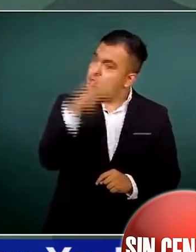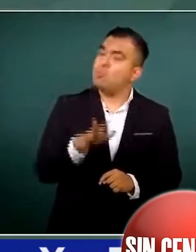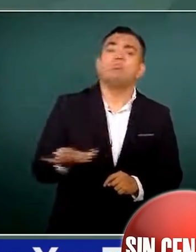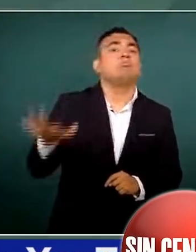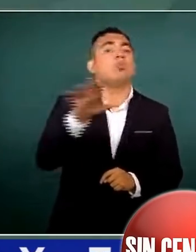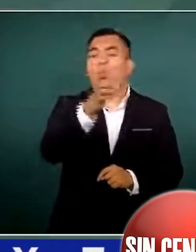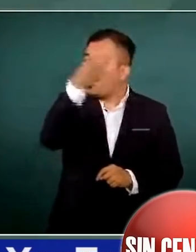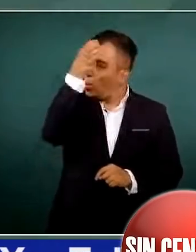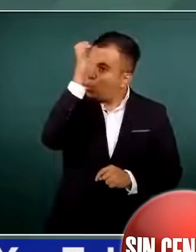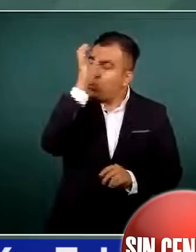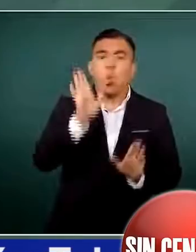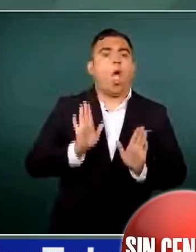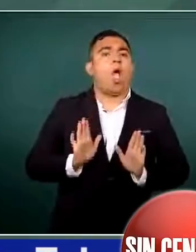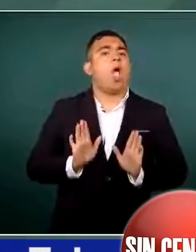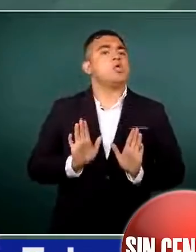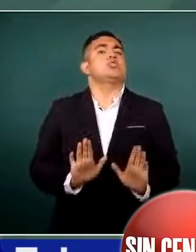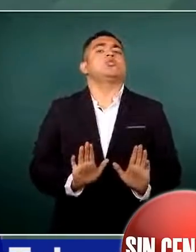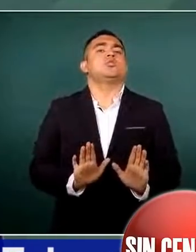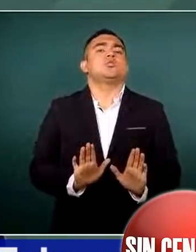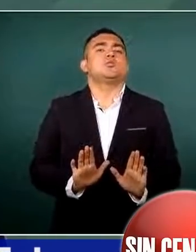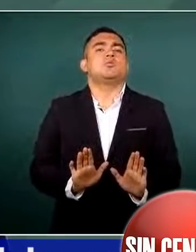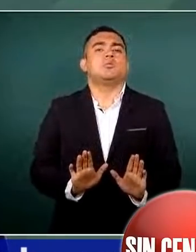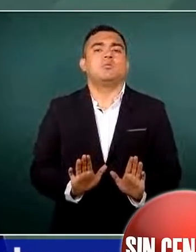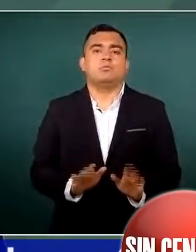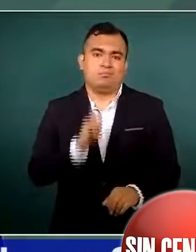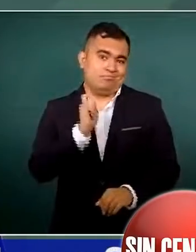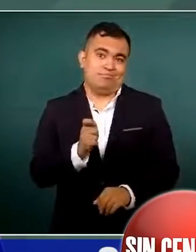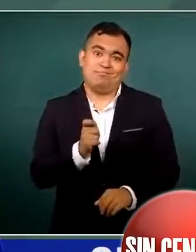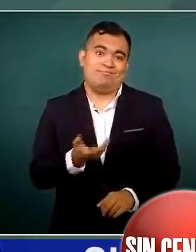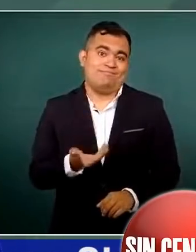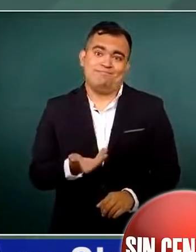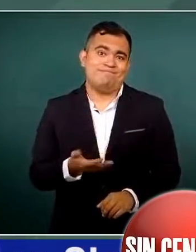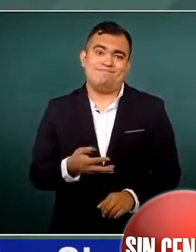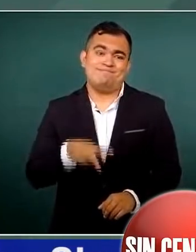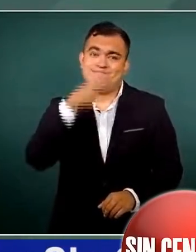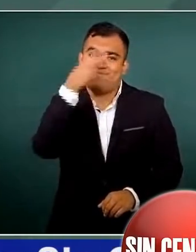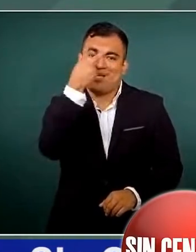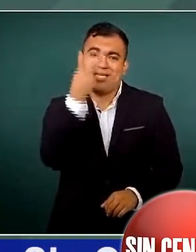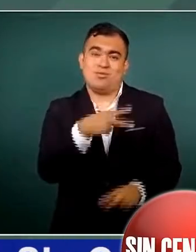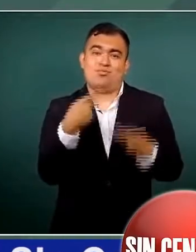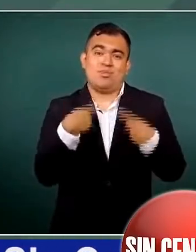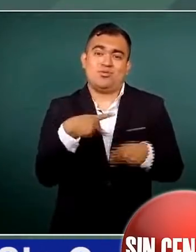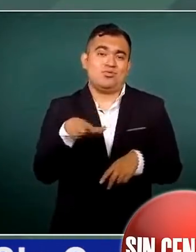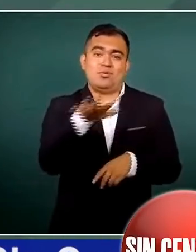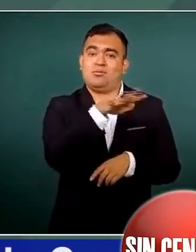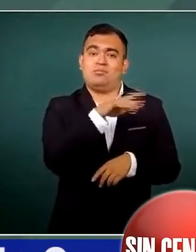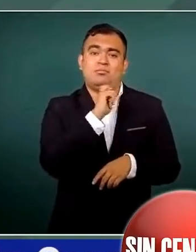ofendiendo a la inmensa mayoría de los mexicanos.